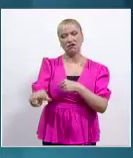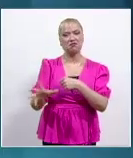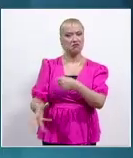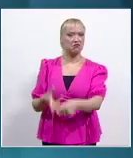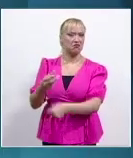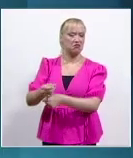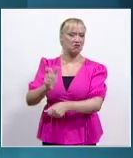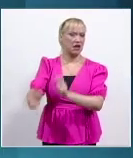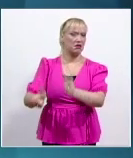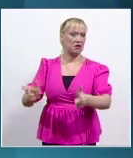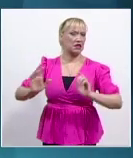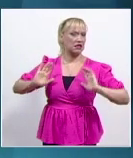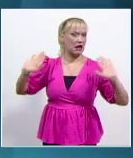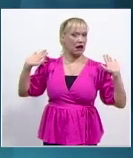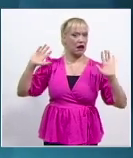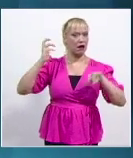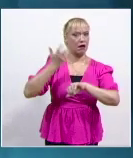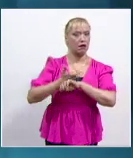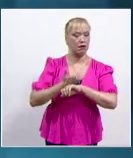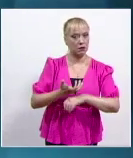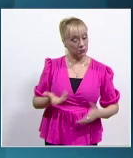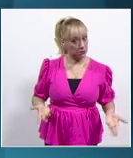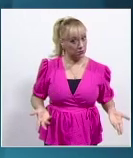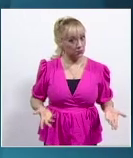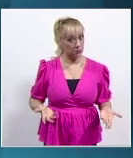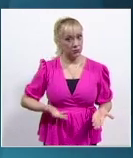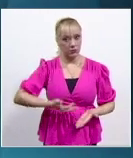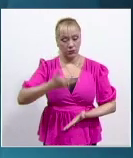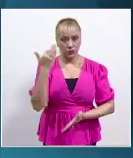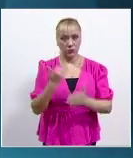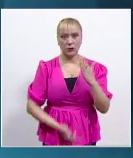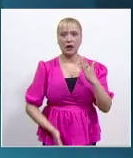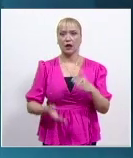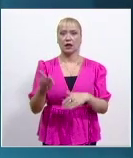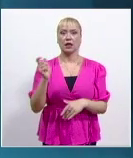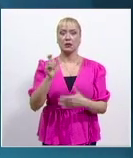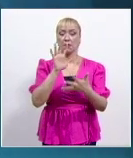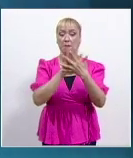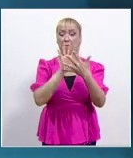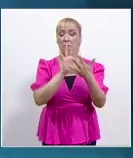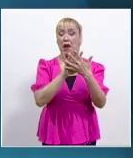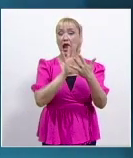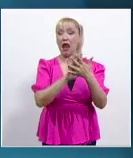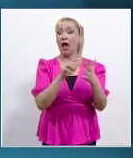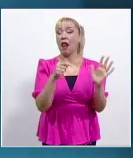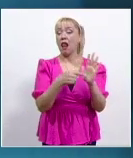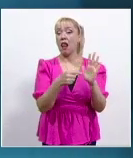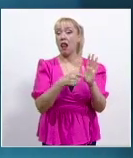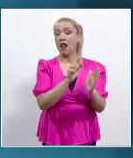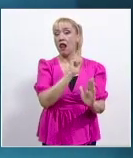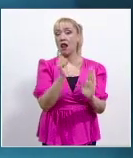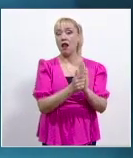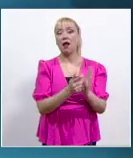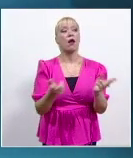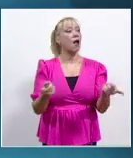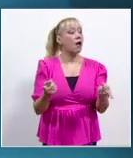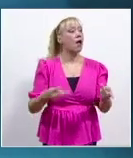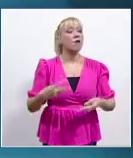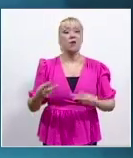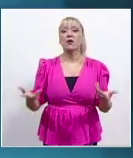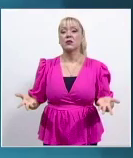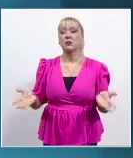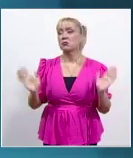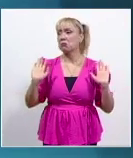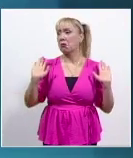un tratado de asistencia penal, de asistencia jurídica penal, en materia penal. ¿Cómo le vamos a hacer? ¿Qué vamos a hacer como Estado? Ellos dicen,